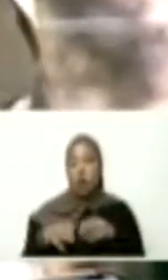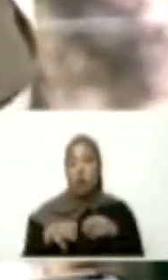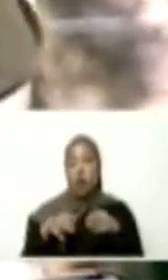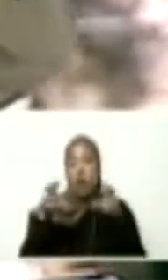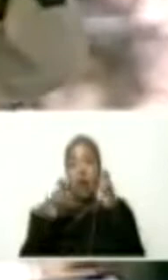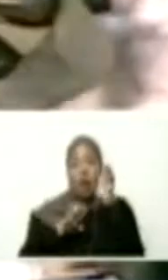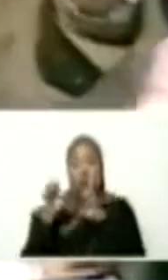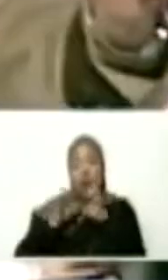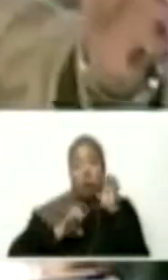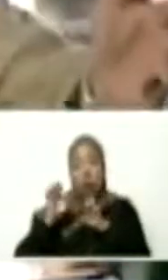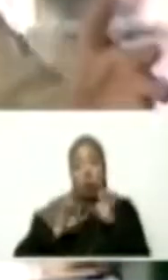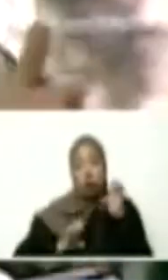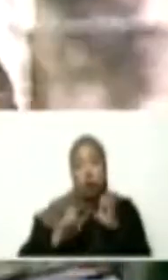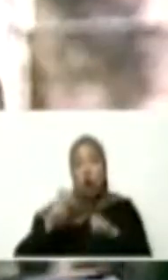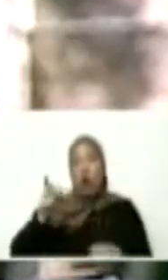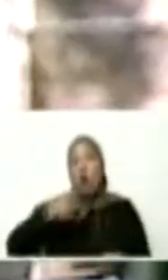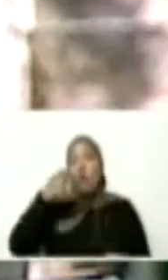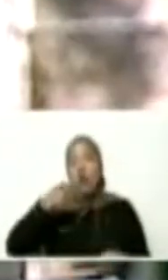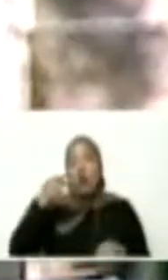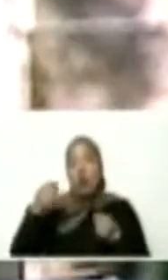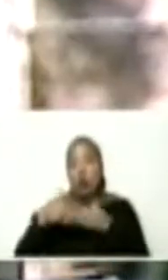todas las políticas públicas, todas,